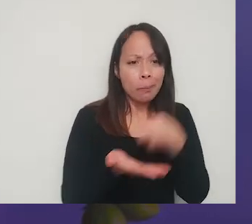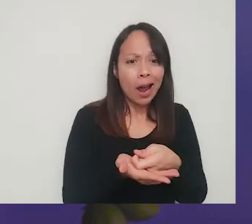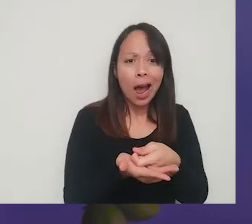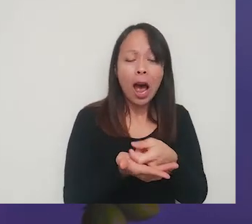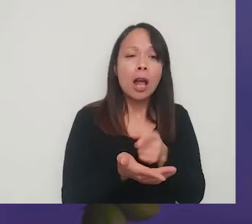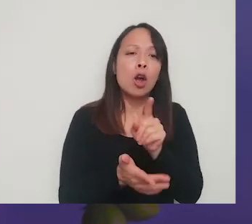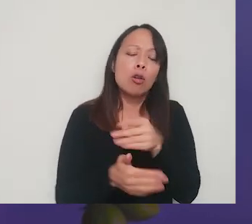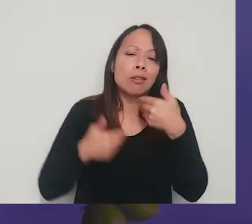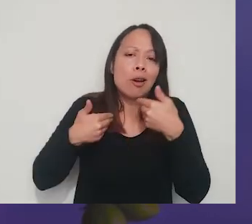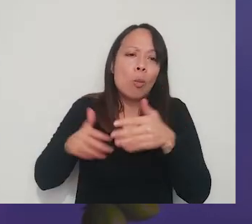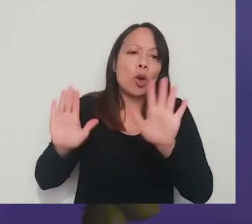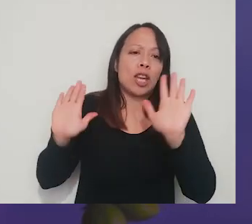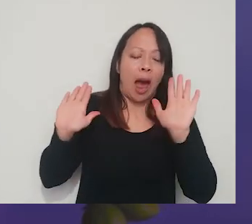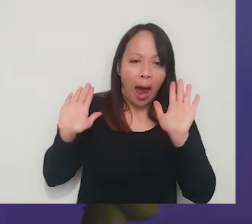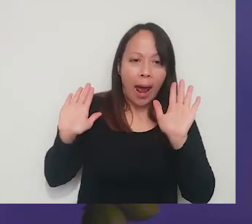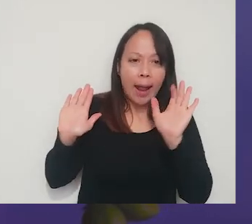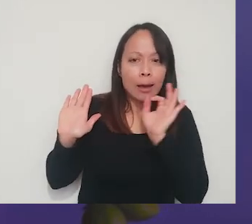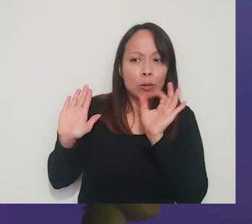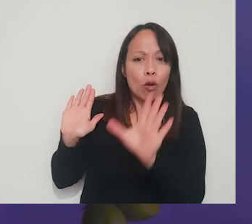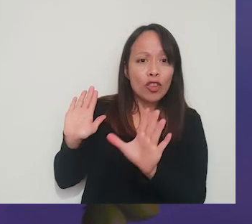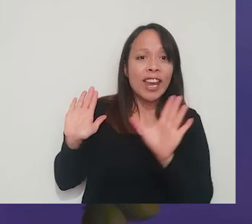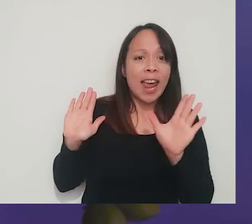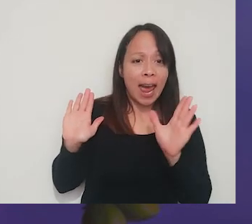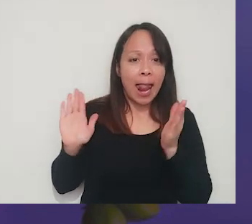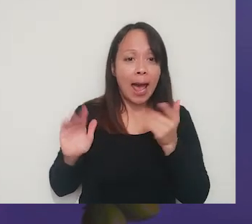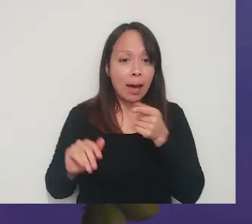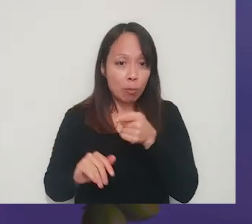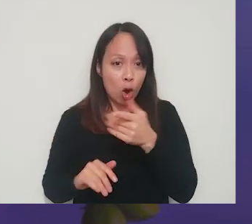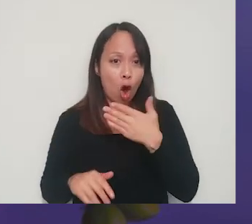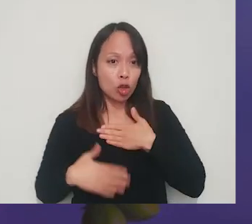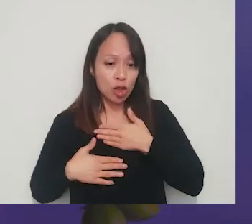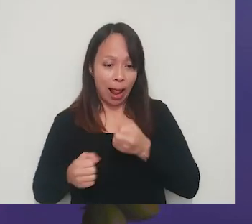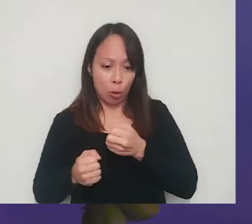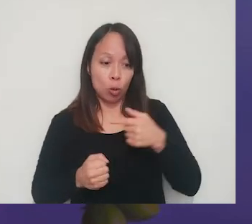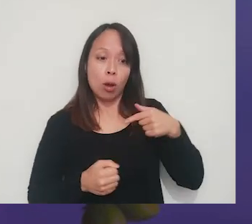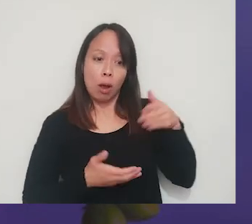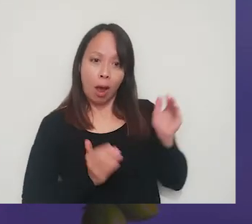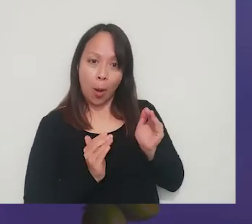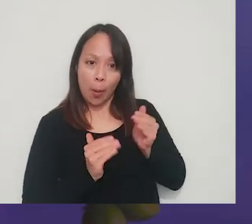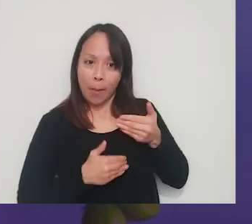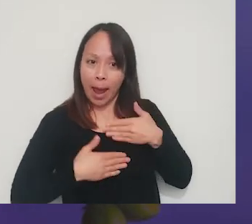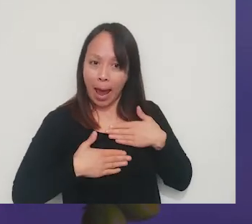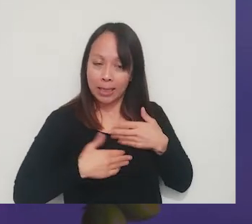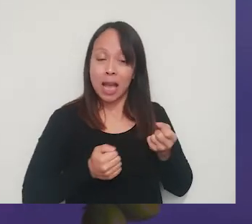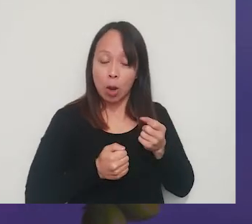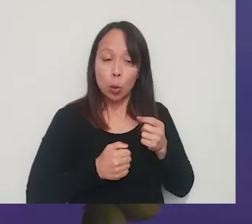pagalo, y si no, arriesgate. Pero arriesgate básicamente con la salud de otra persona, ¿no? Que es arriesgate a tener un